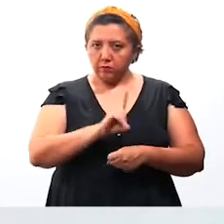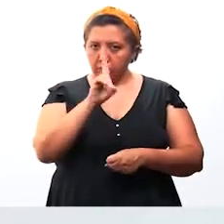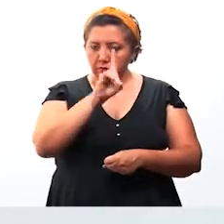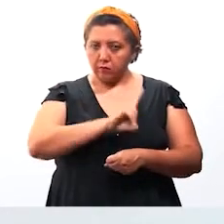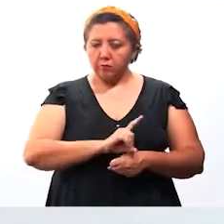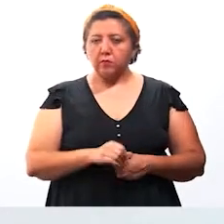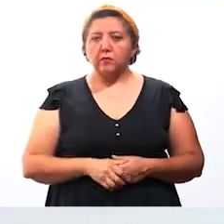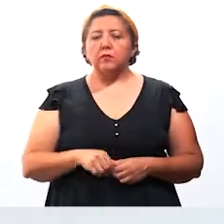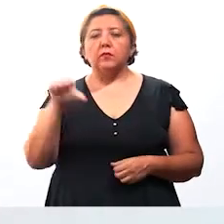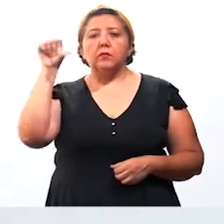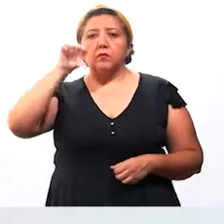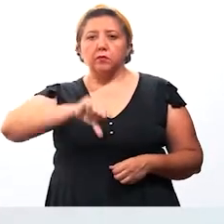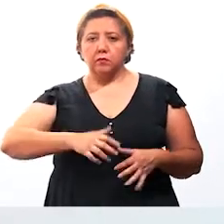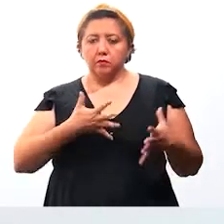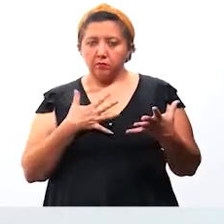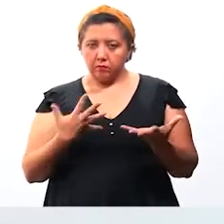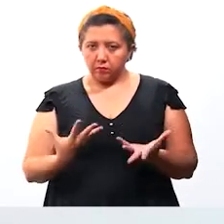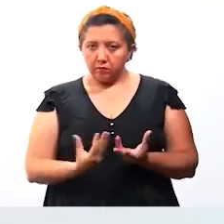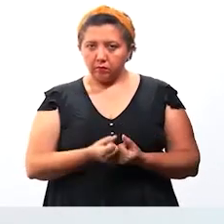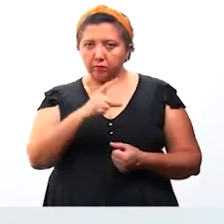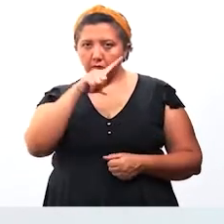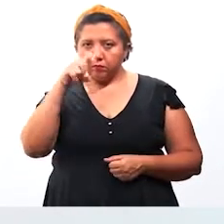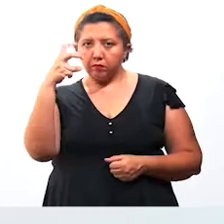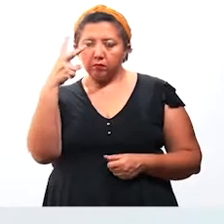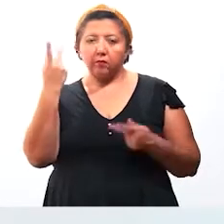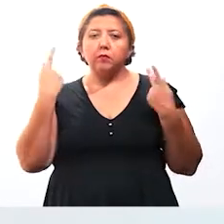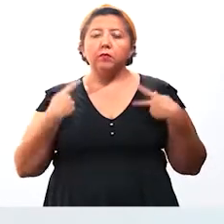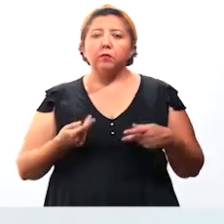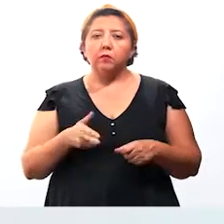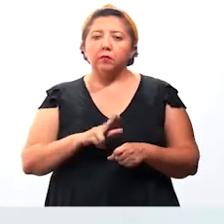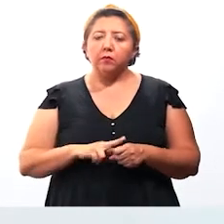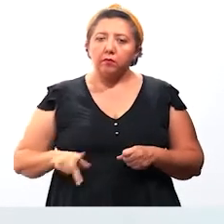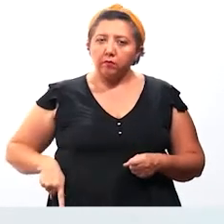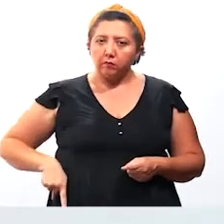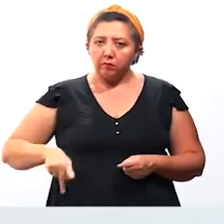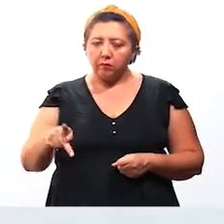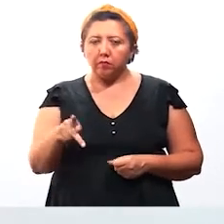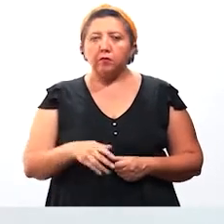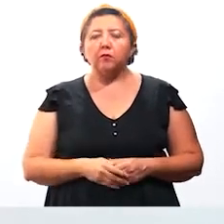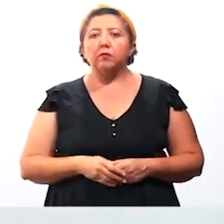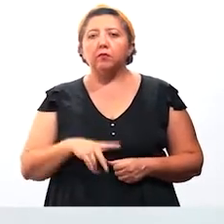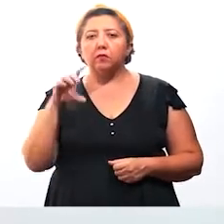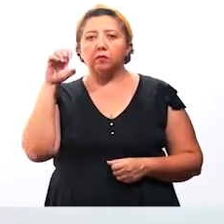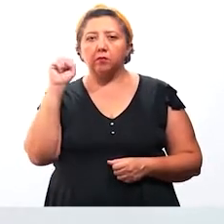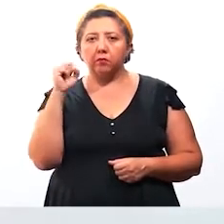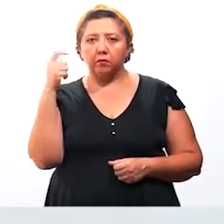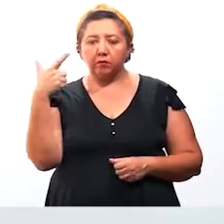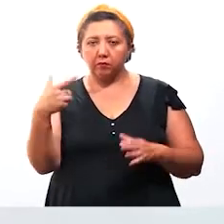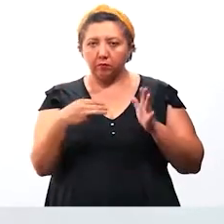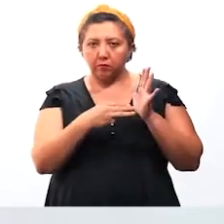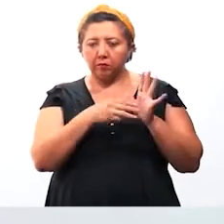ingresos diarios. El día de hoy tenemos 102 pacientes en hospitales públicos,